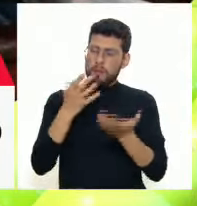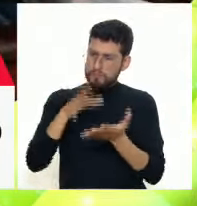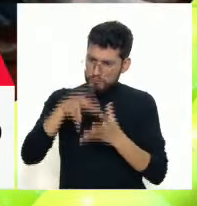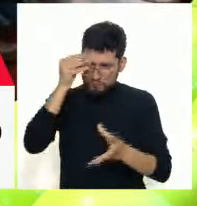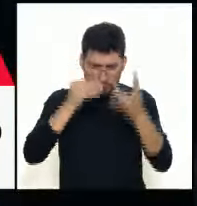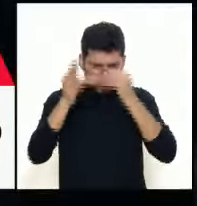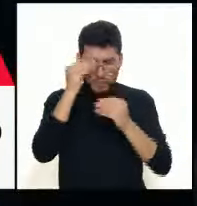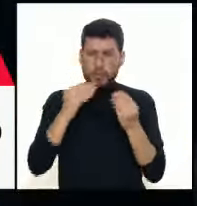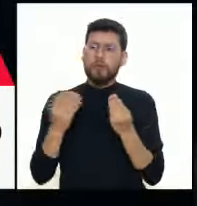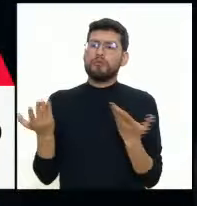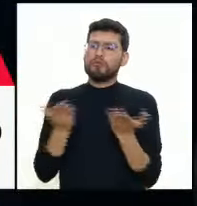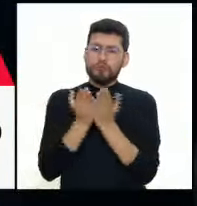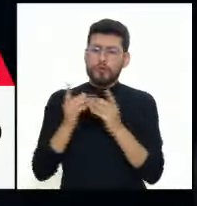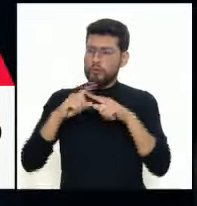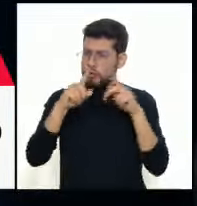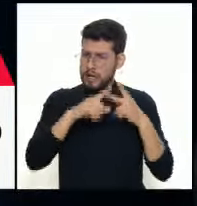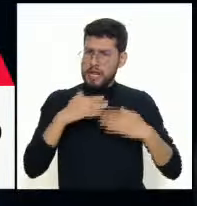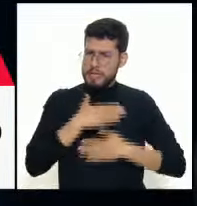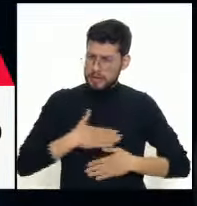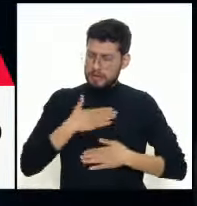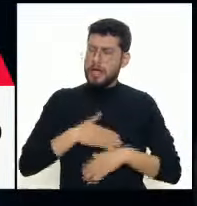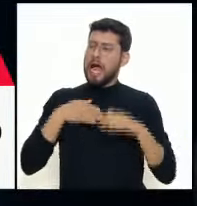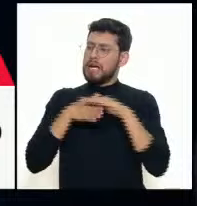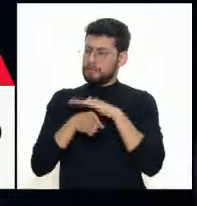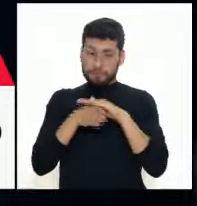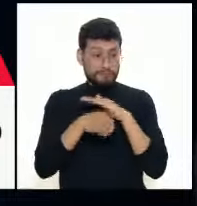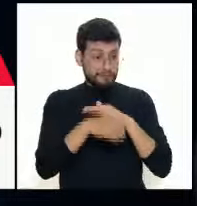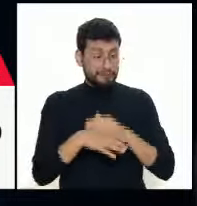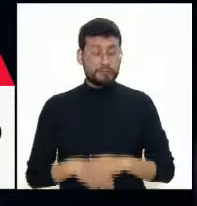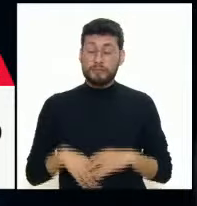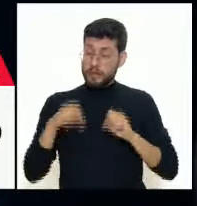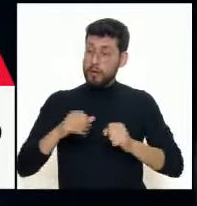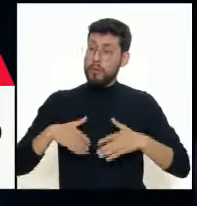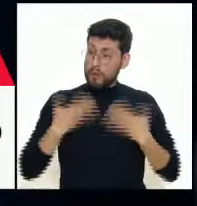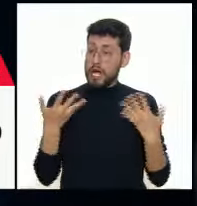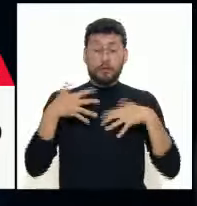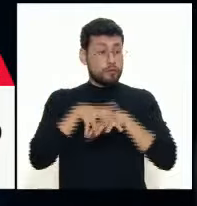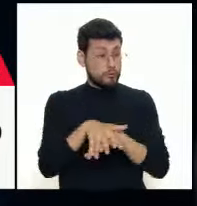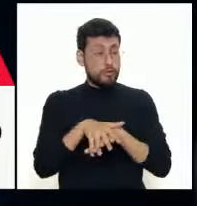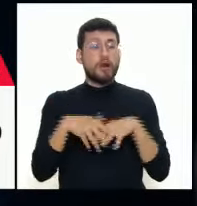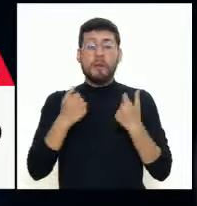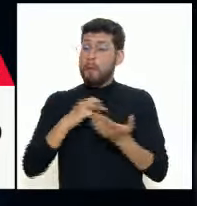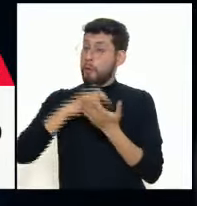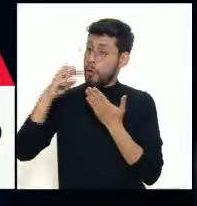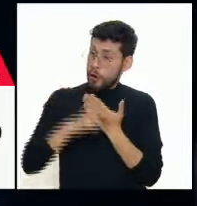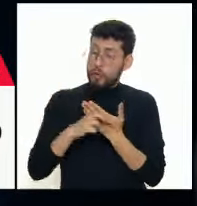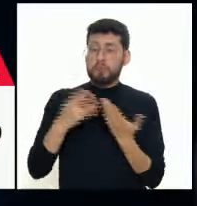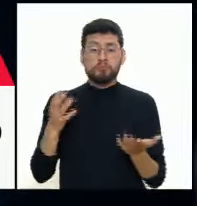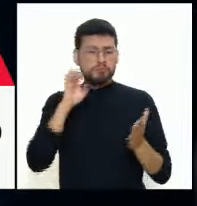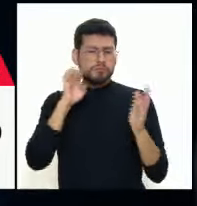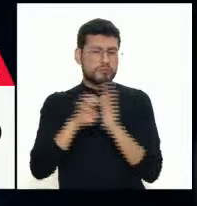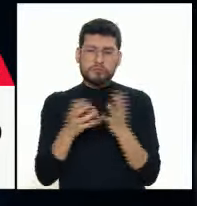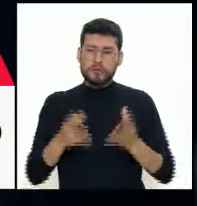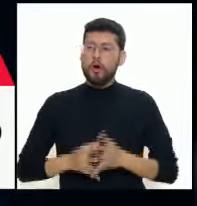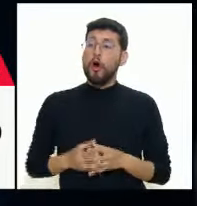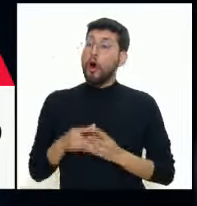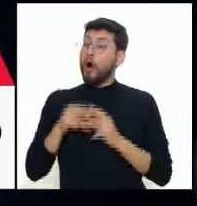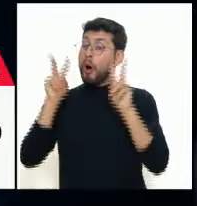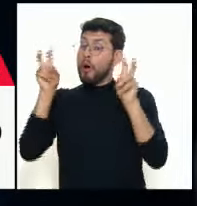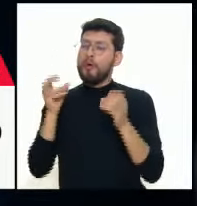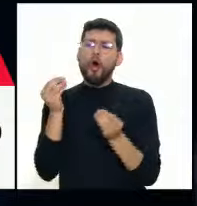aprendizaje escolar de manera divertida y accesible. Fomentar la inclusión con programas como, ¿cómo se